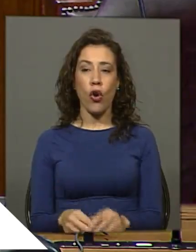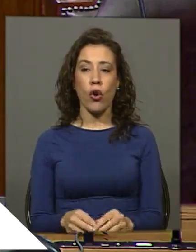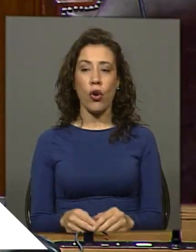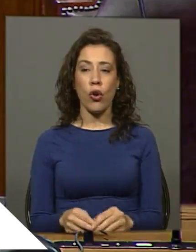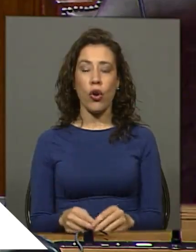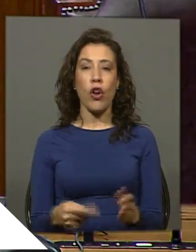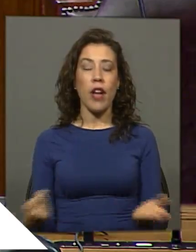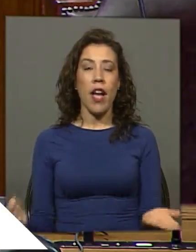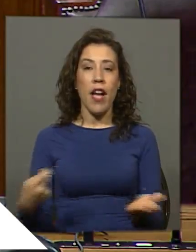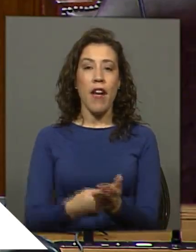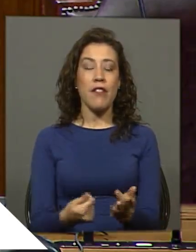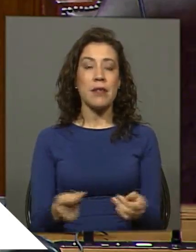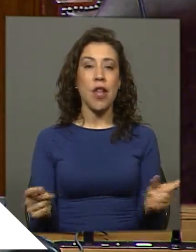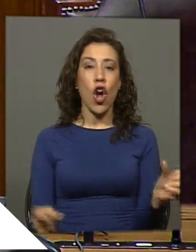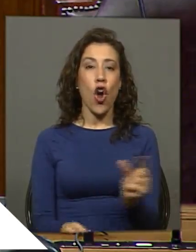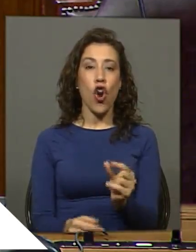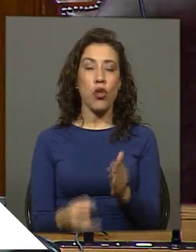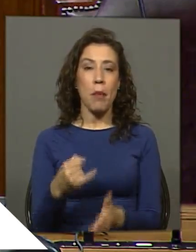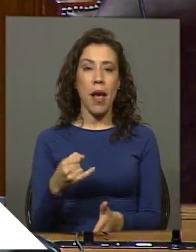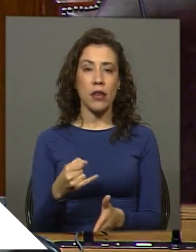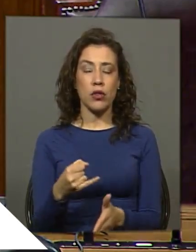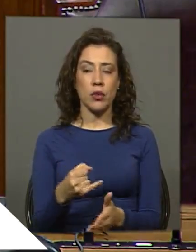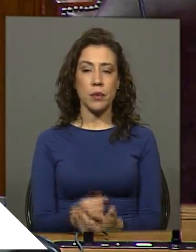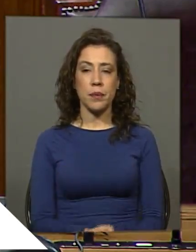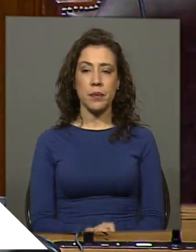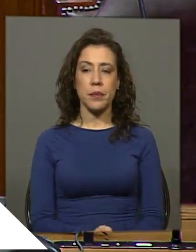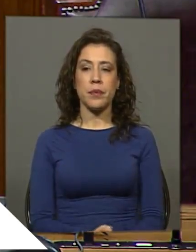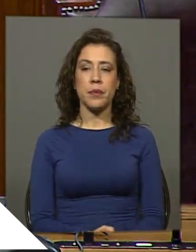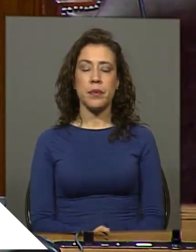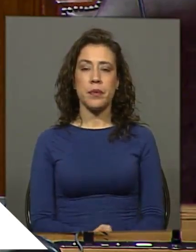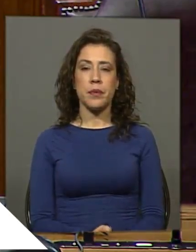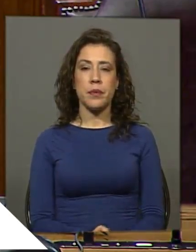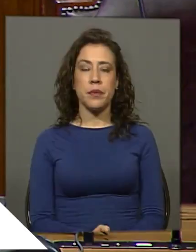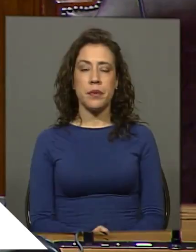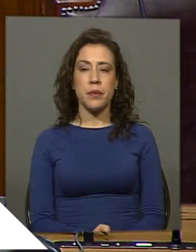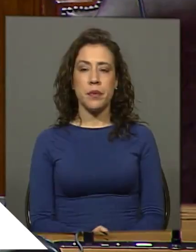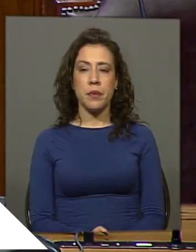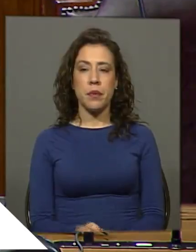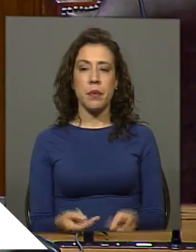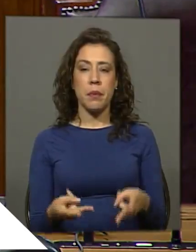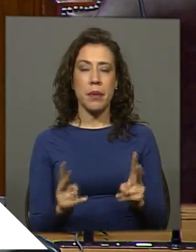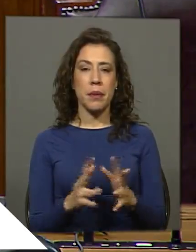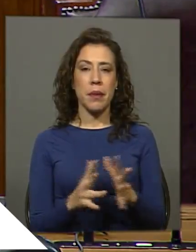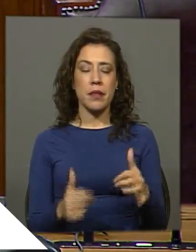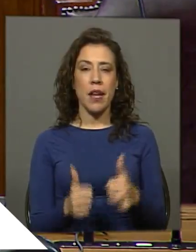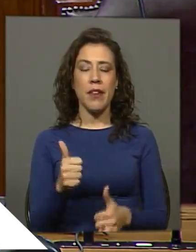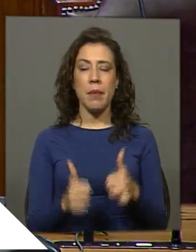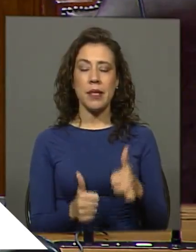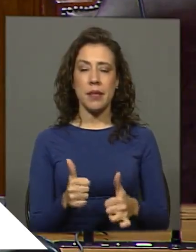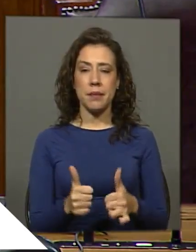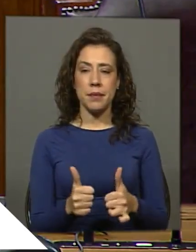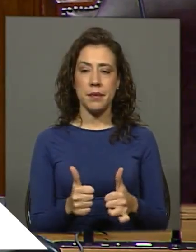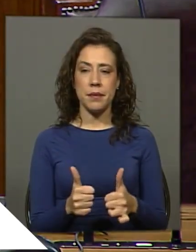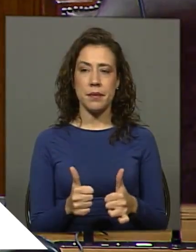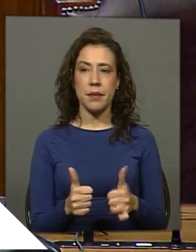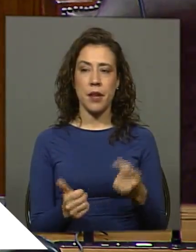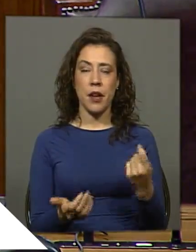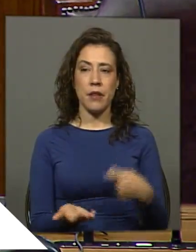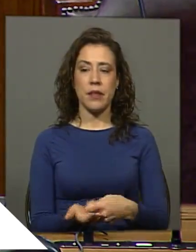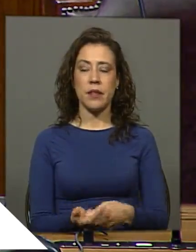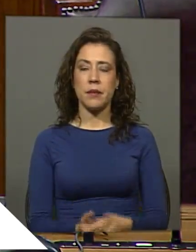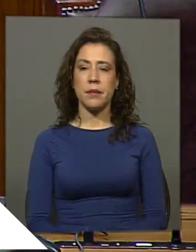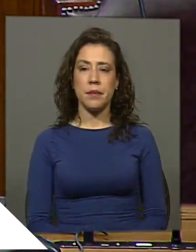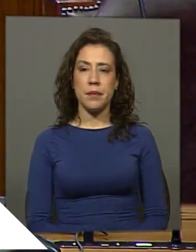financiamiento a corto plazo va a permitir esto tener más competencia en ese financiamiento